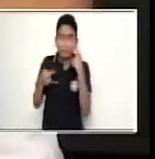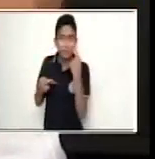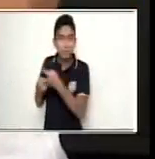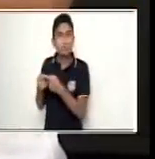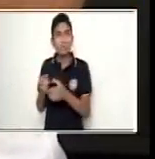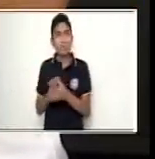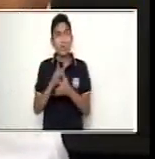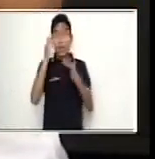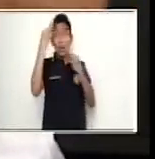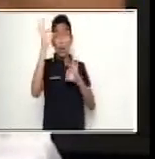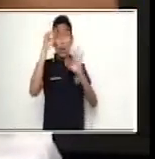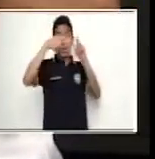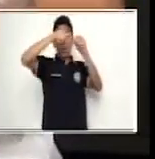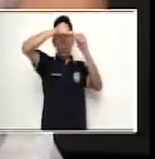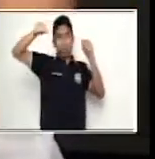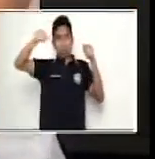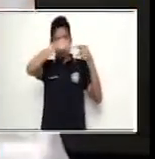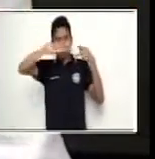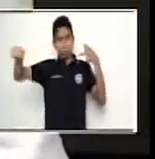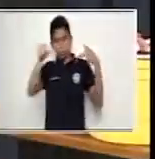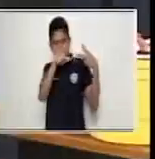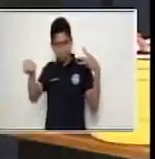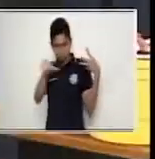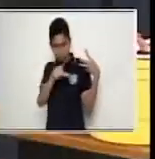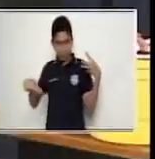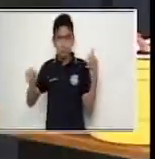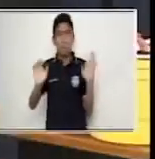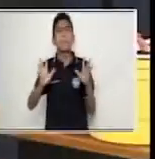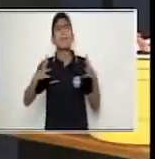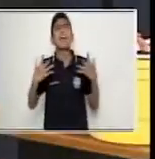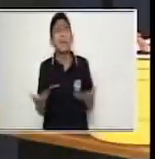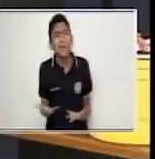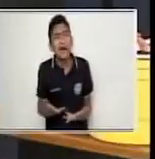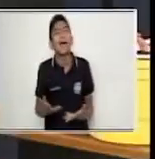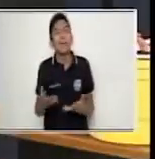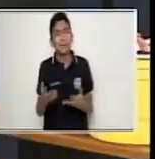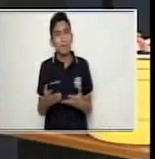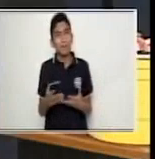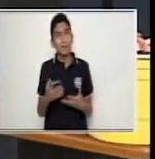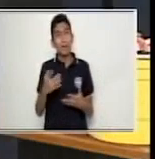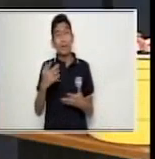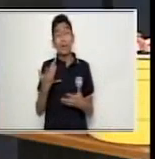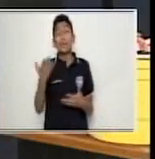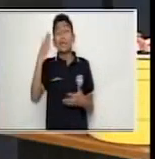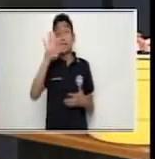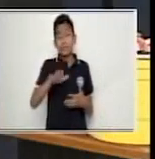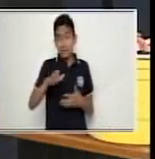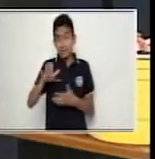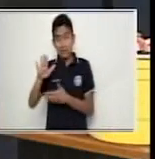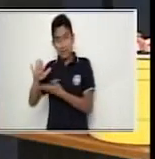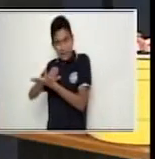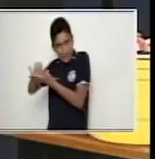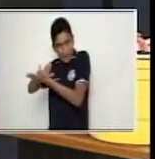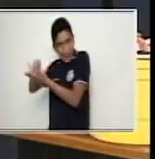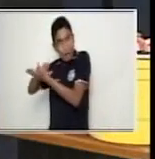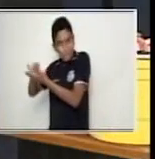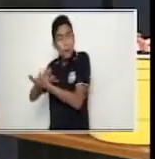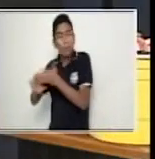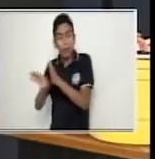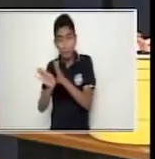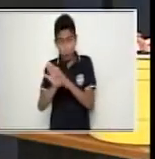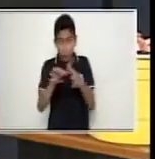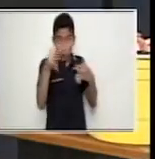de tu pizarra mágica. Esta pizarra mágica, con el acompañamiento de un trapito, te servirá